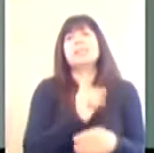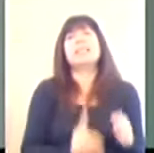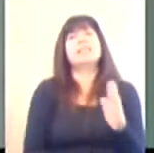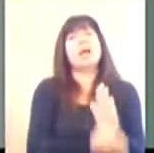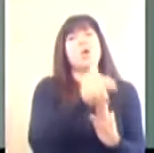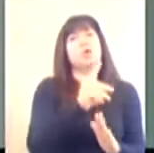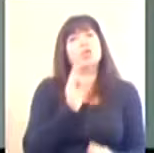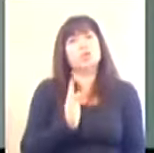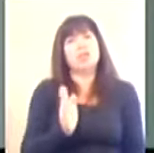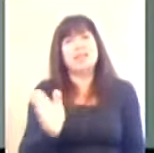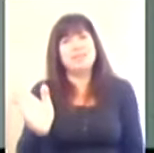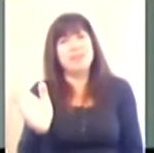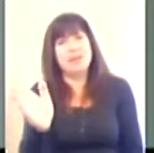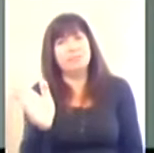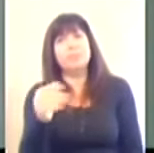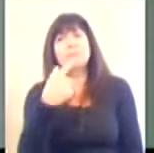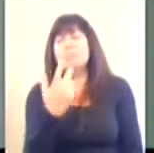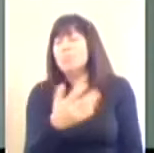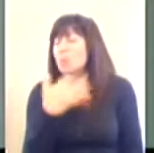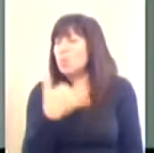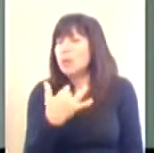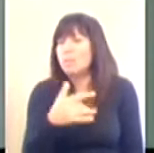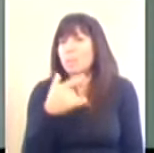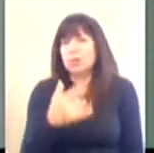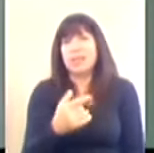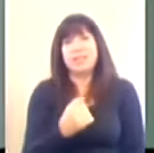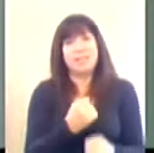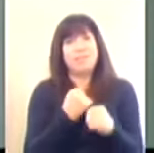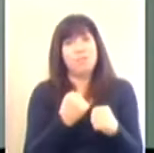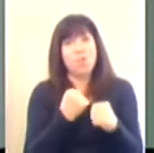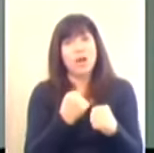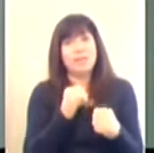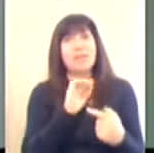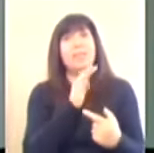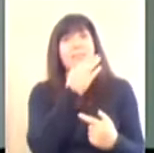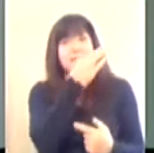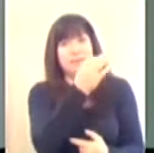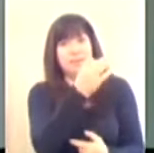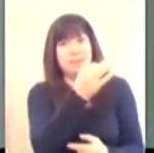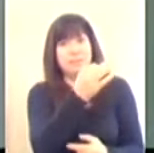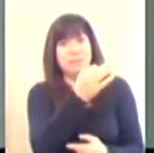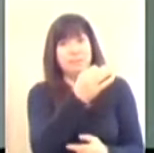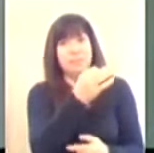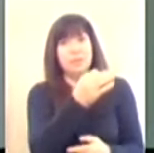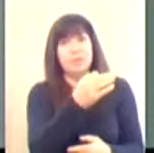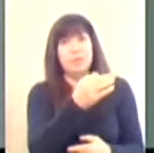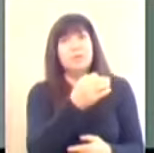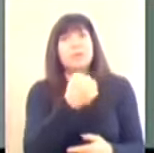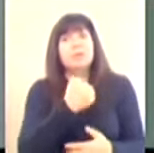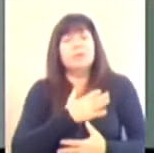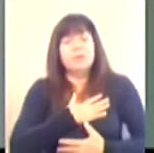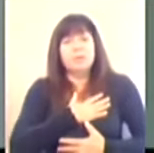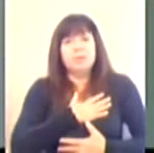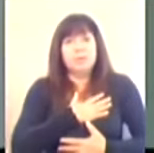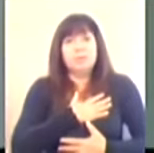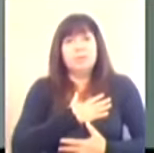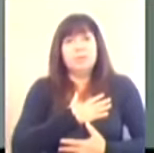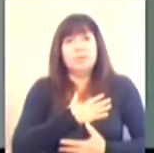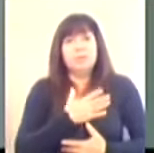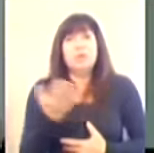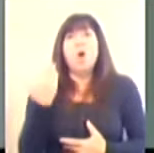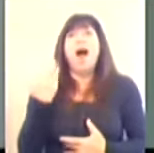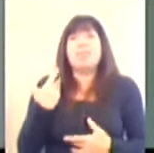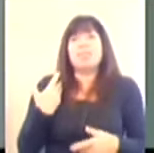parece muy revelador, muy potente poder plantearlo, porque habiendo sido una persona que estuve